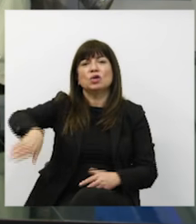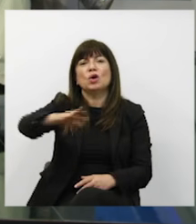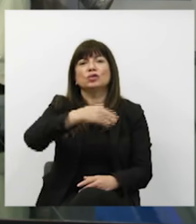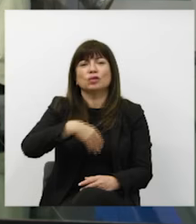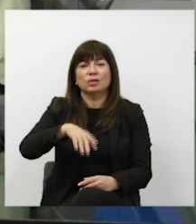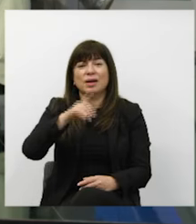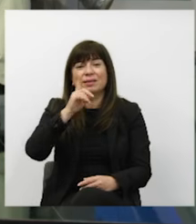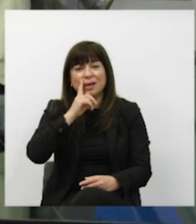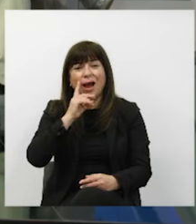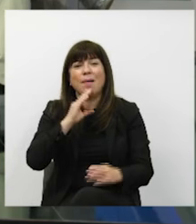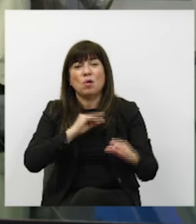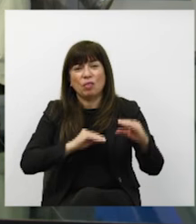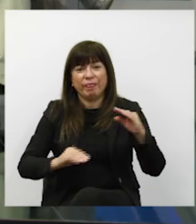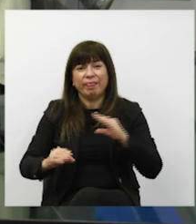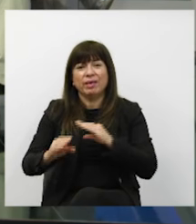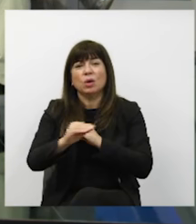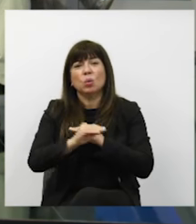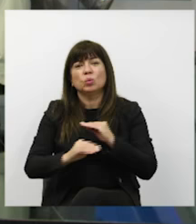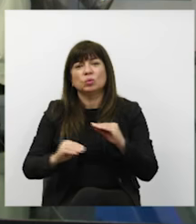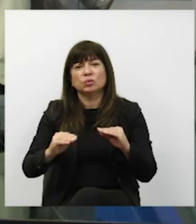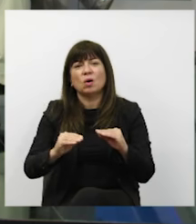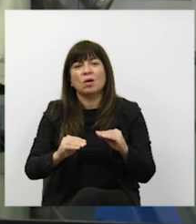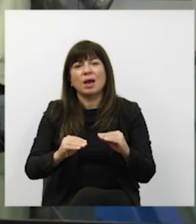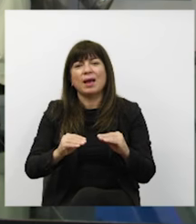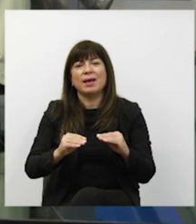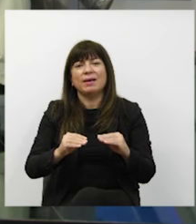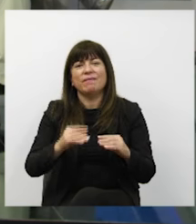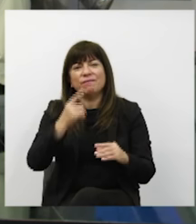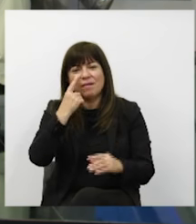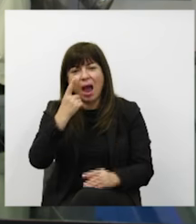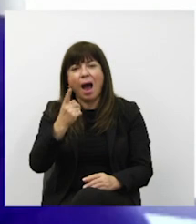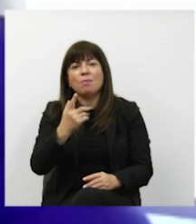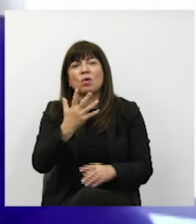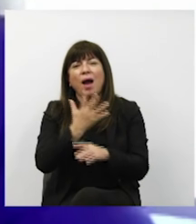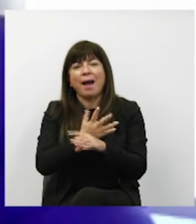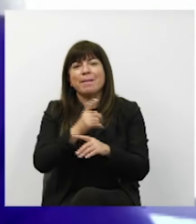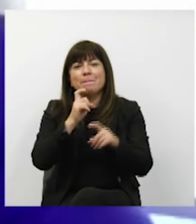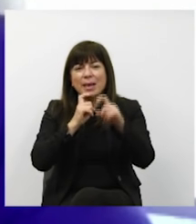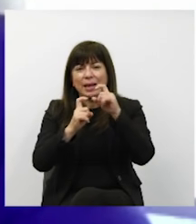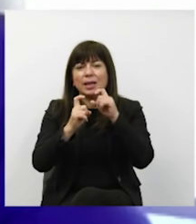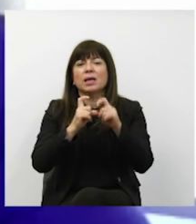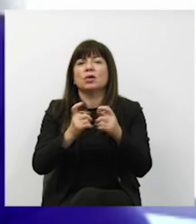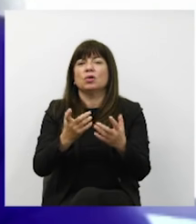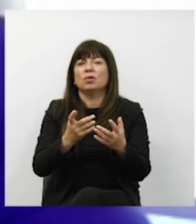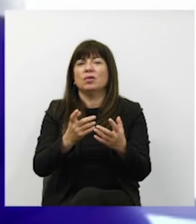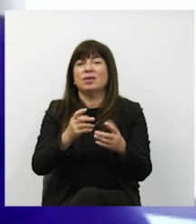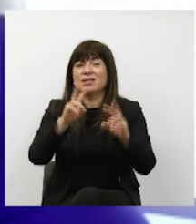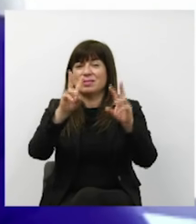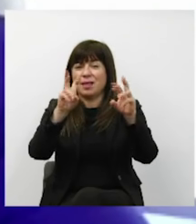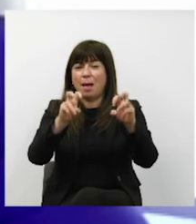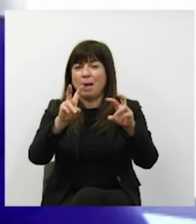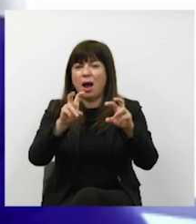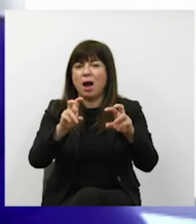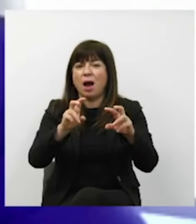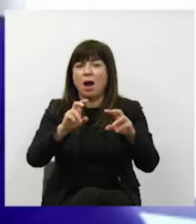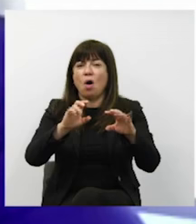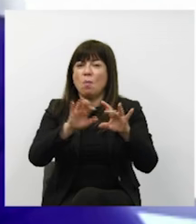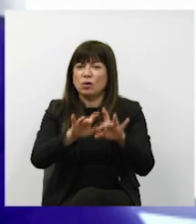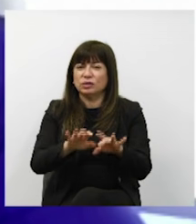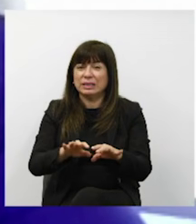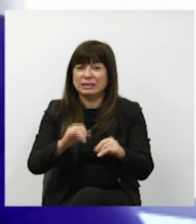discusiones sensatas, donde hablemos de que hay un riesgo real de la robotización y por tanto tenemos que